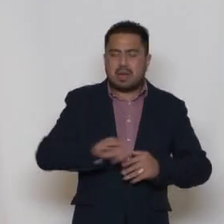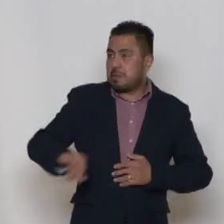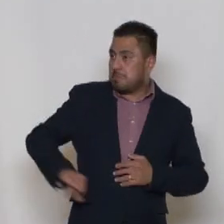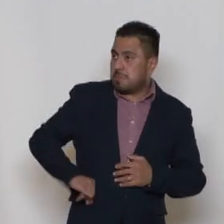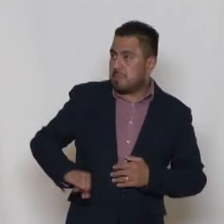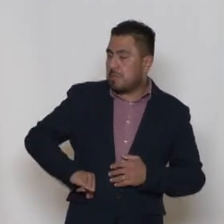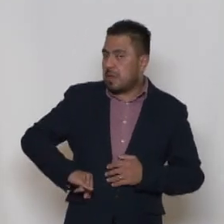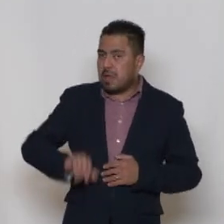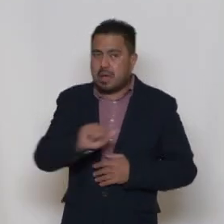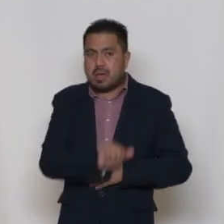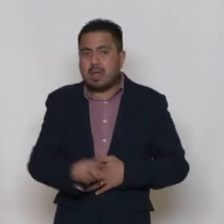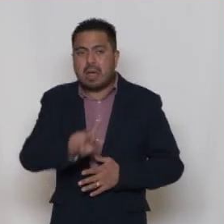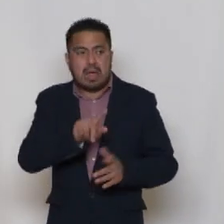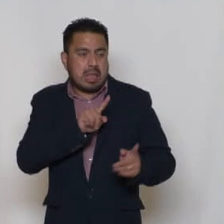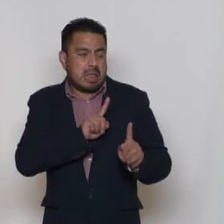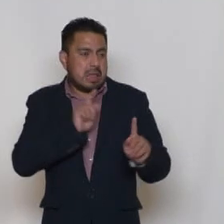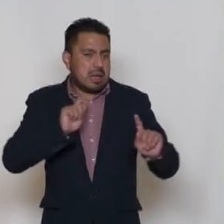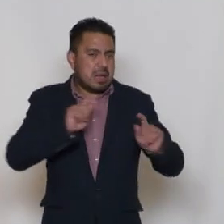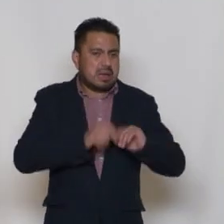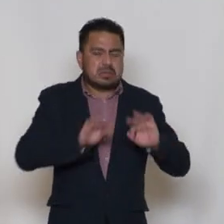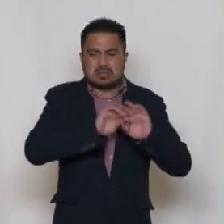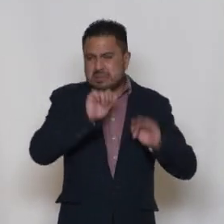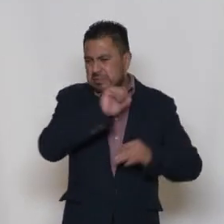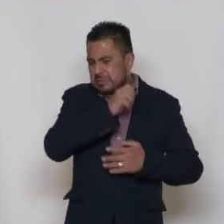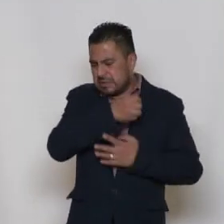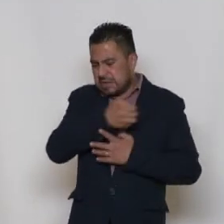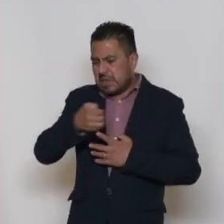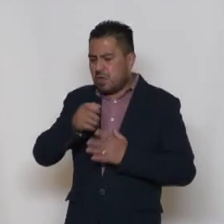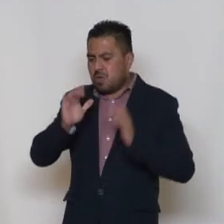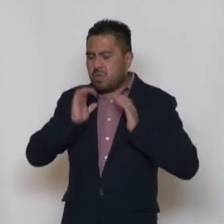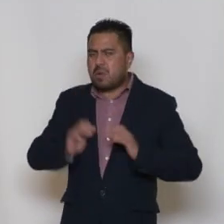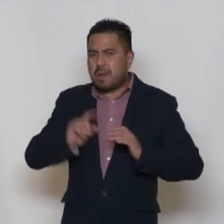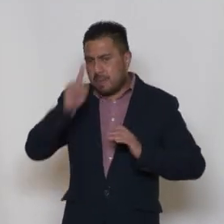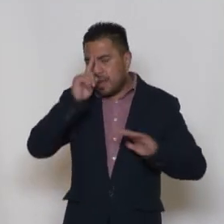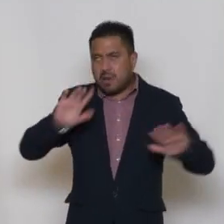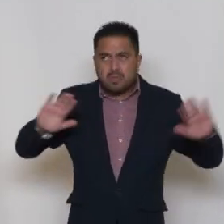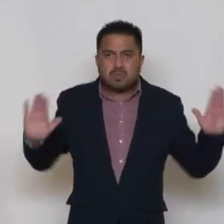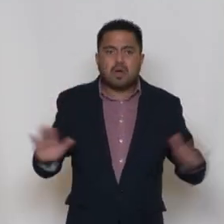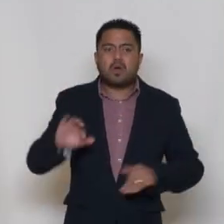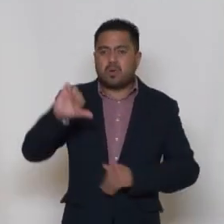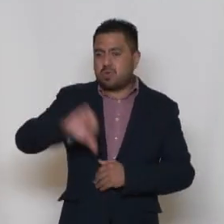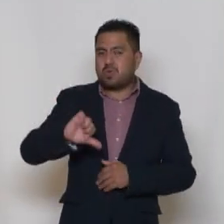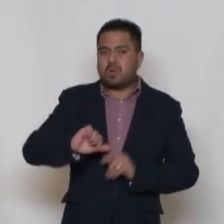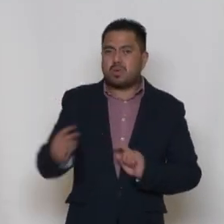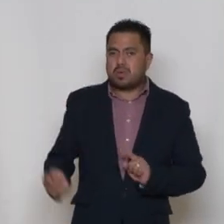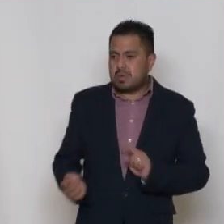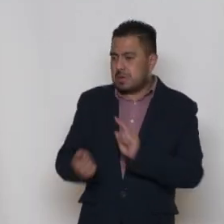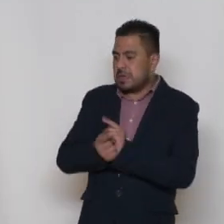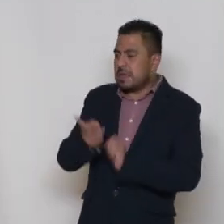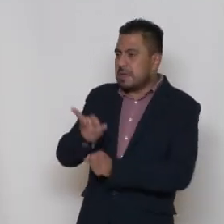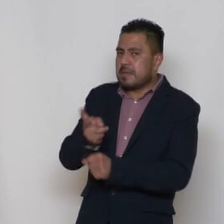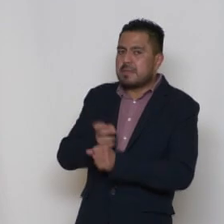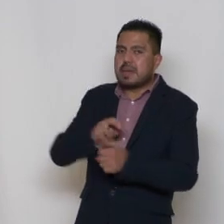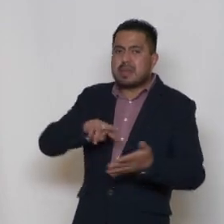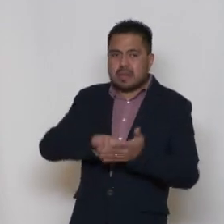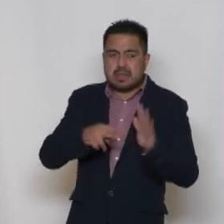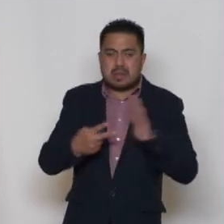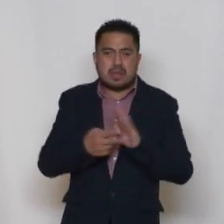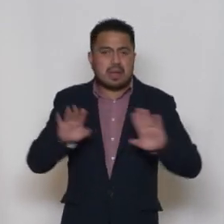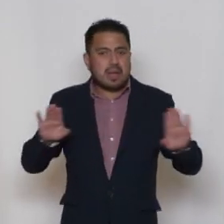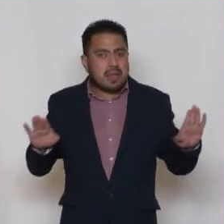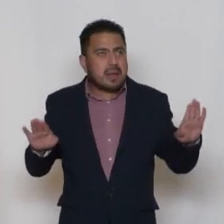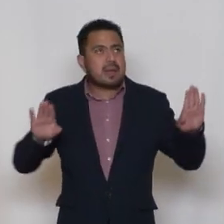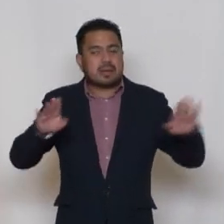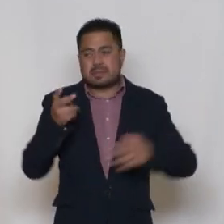interesantes dispositivos y la importancia de la geometría del cuerpo para el vuelo. El día de hoy tenemos como invitado a un ingeniero